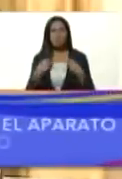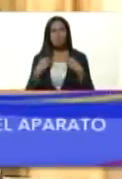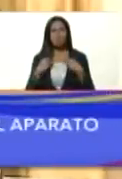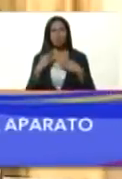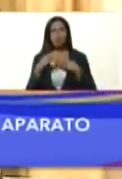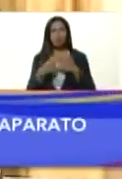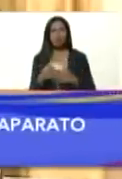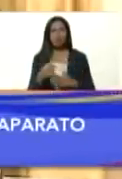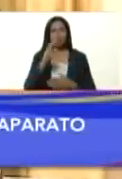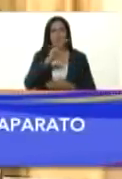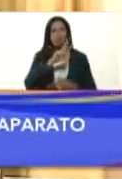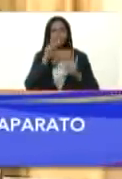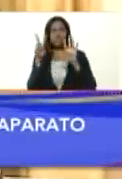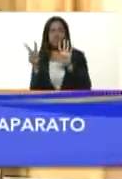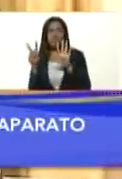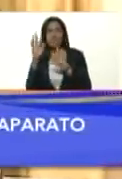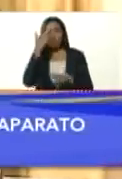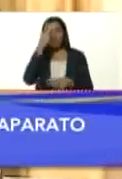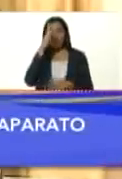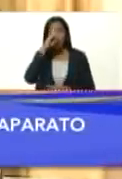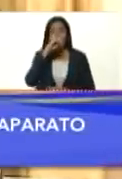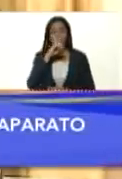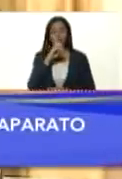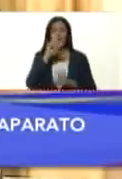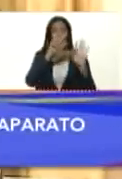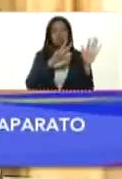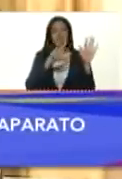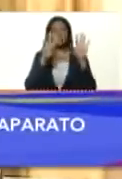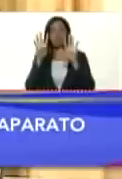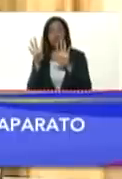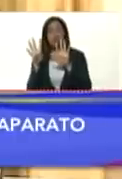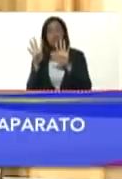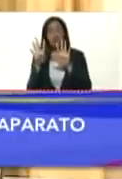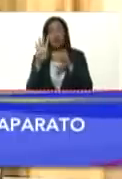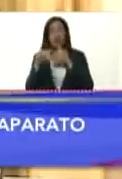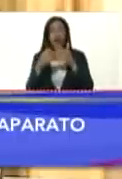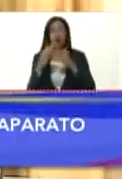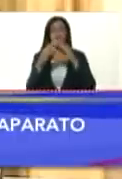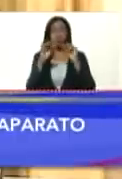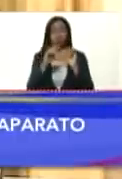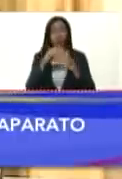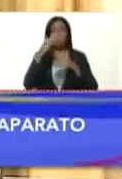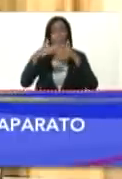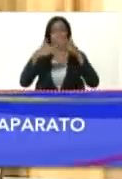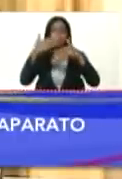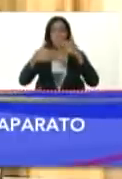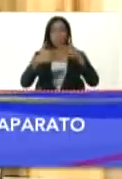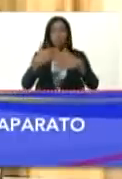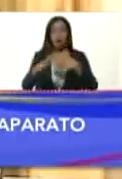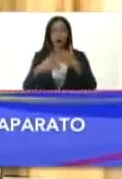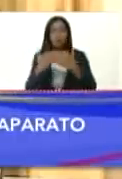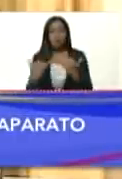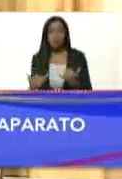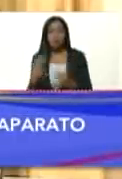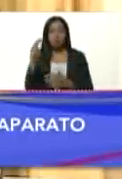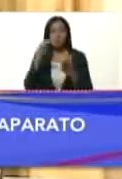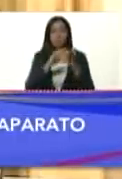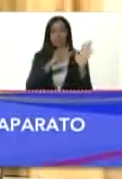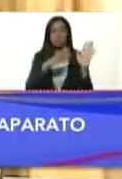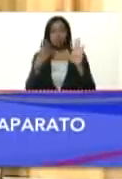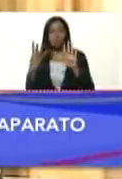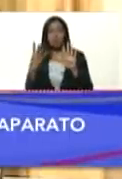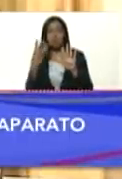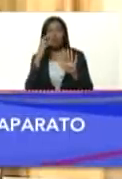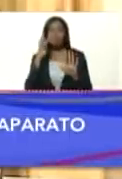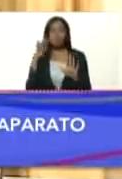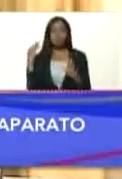el 27 de febrero del año 89 hasta todo lo que ha ocurrido en 2019. Hay que